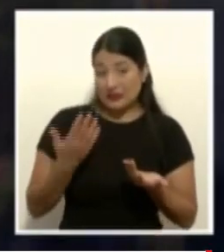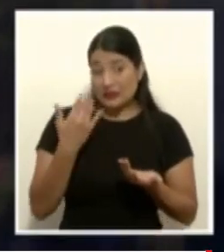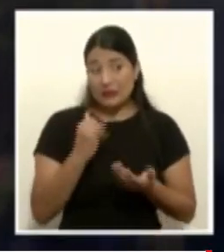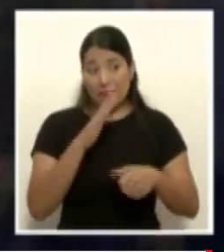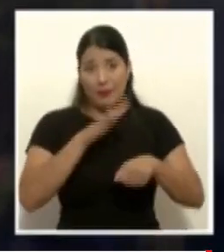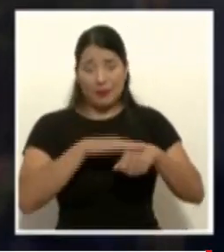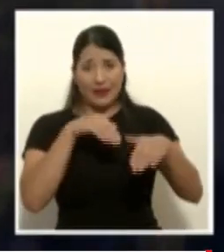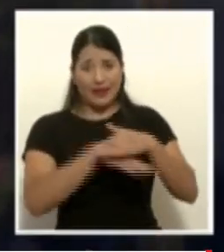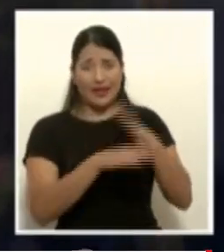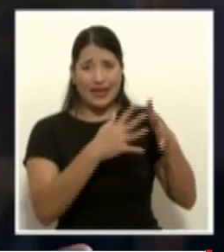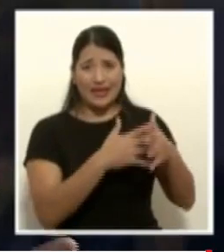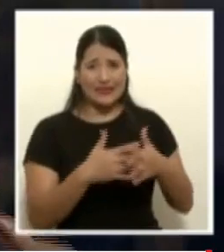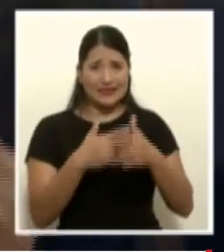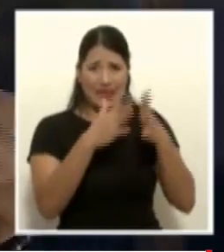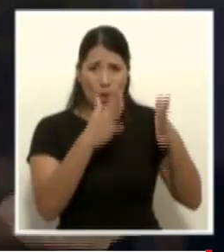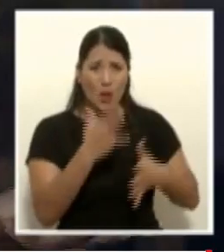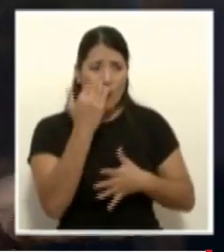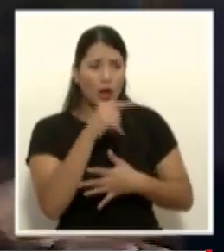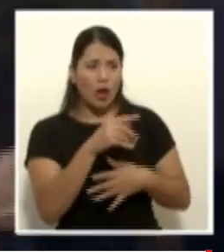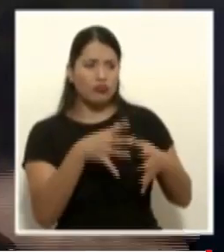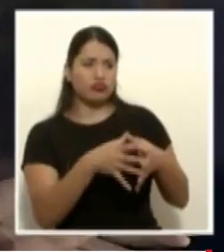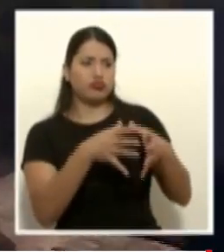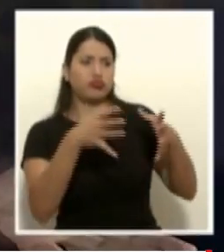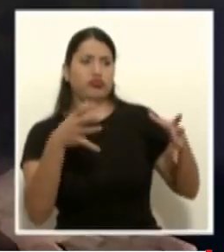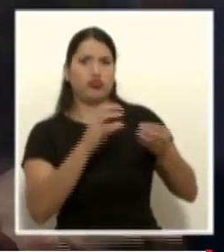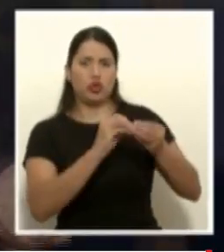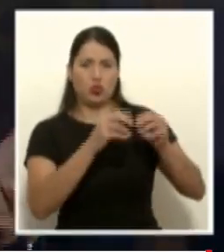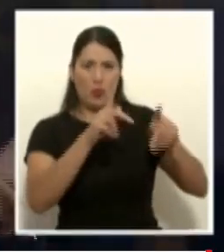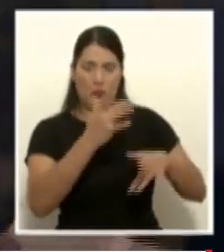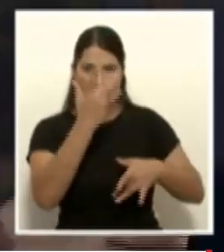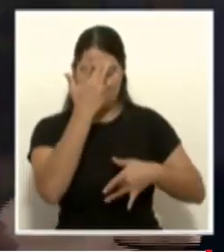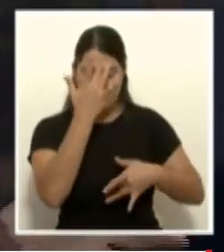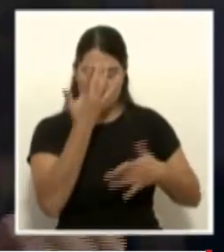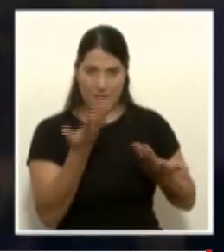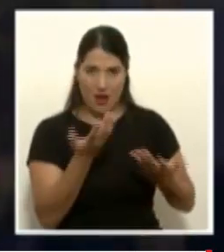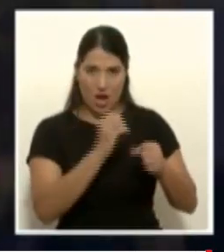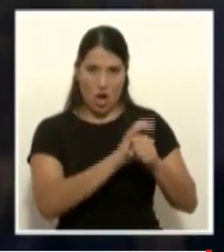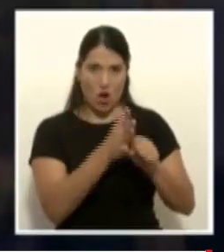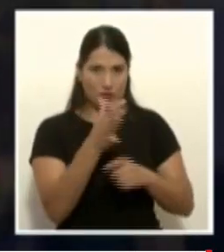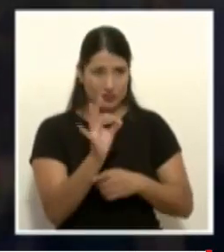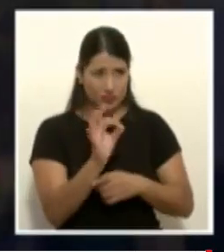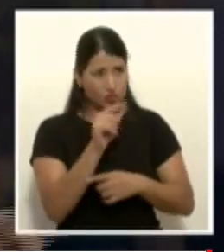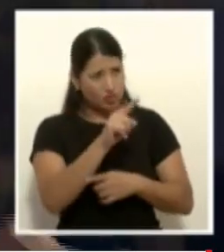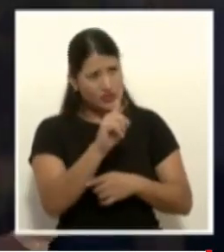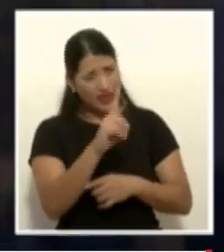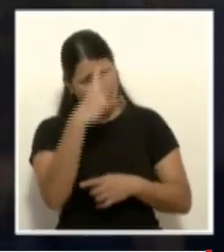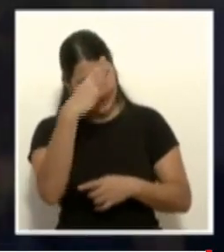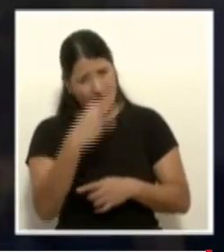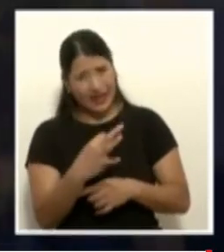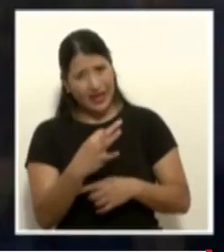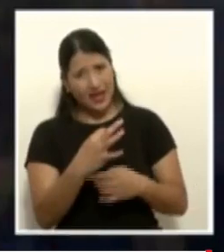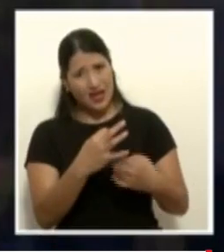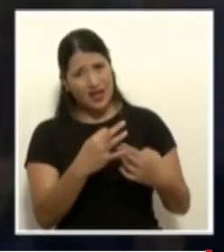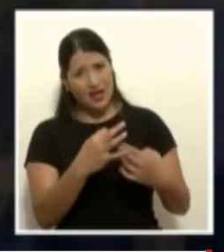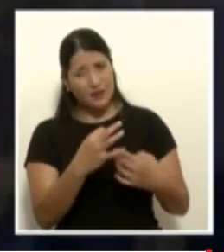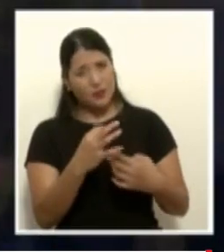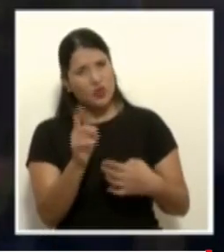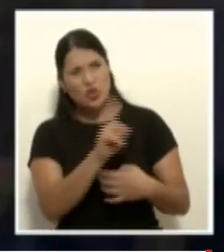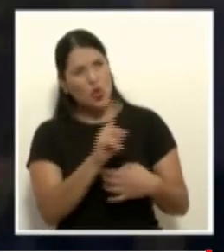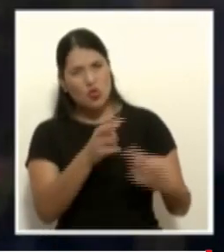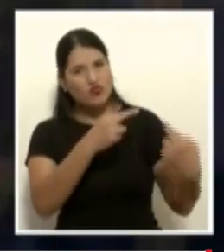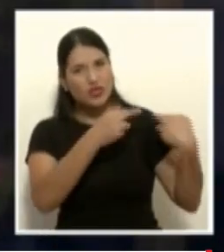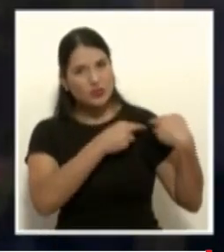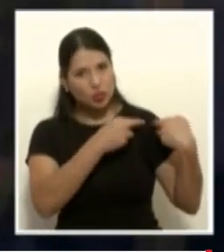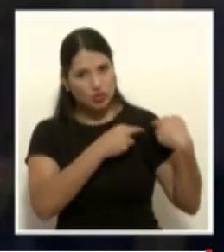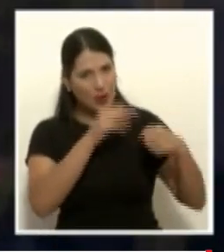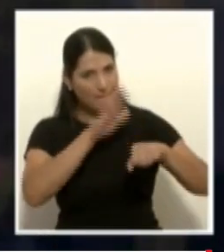sobre COVID-19? Y si no le parecería a usted irresponsable habilitar la entrada de ciudadanos de un país con